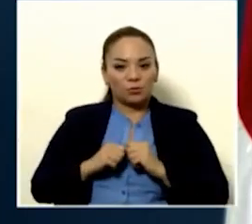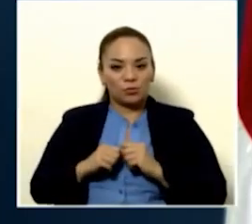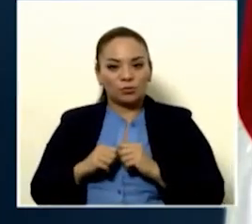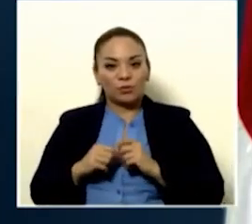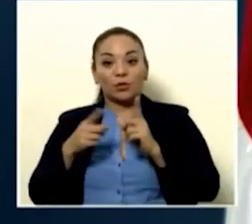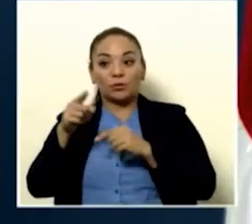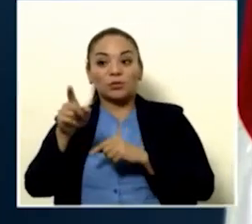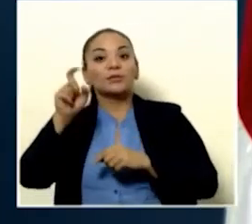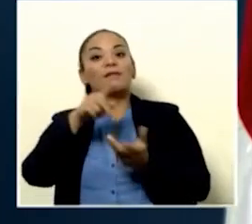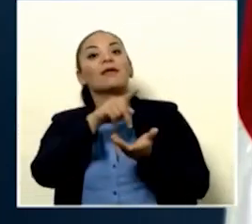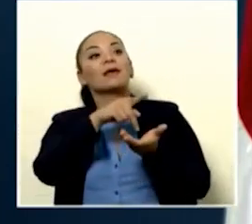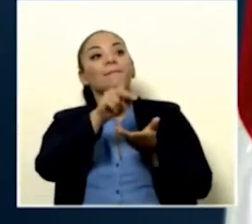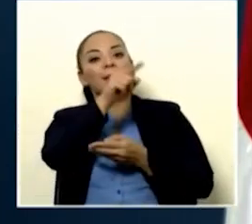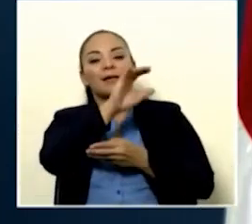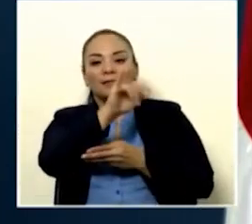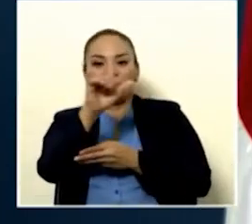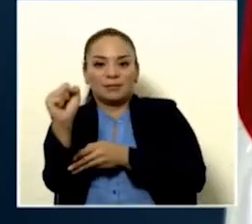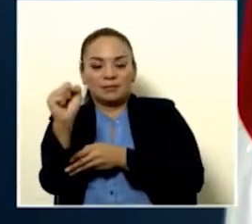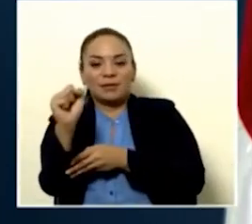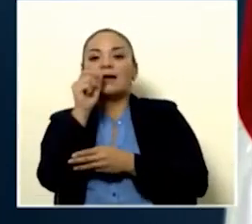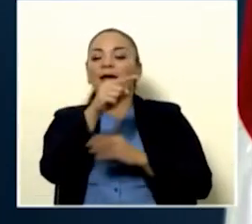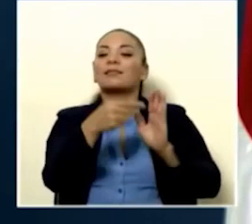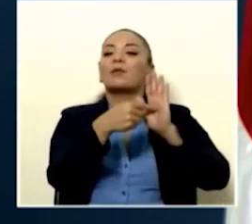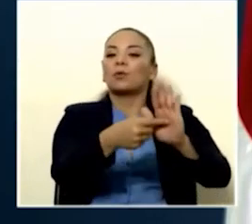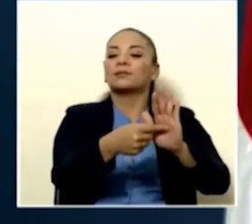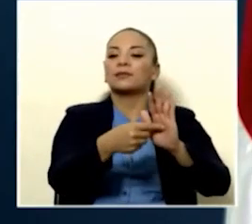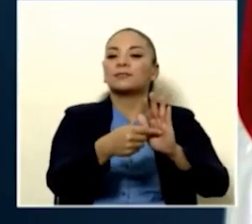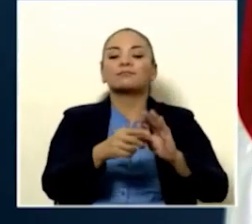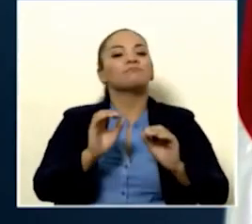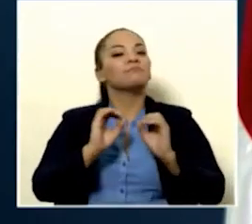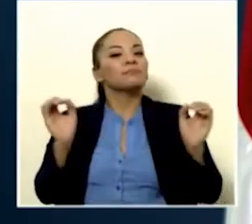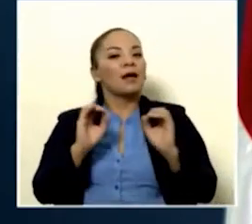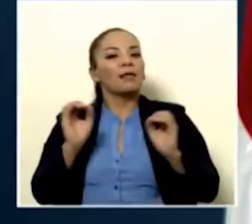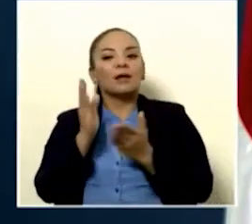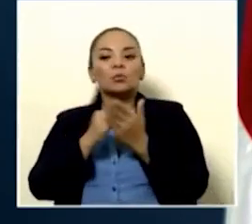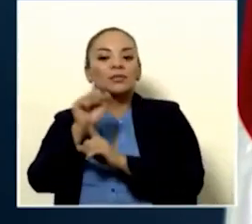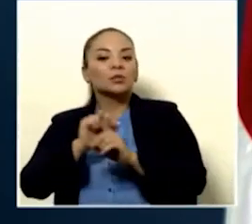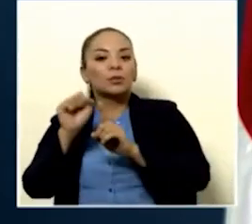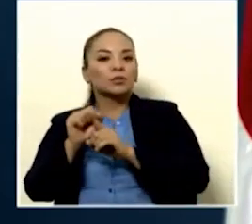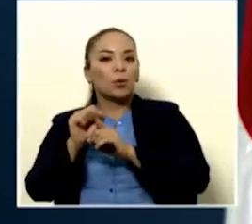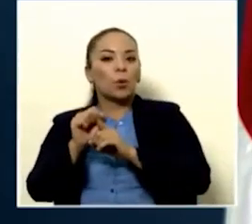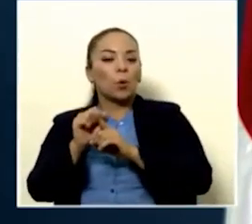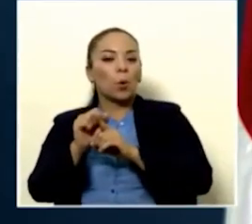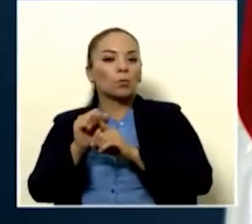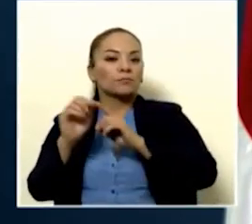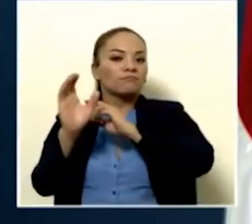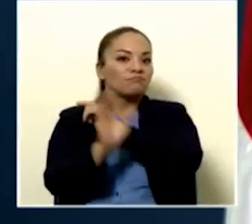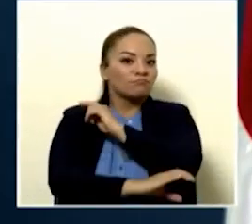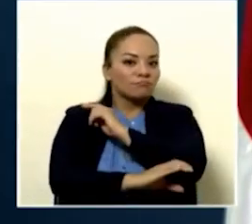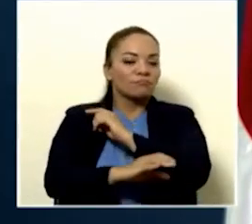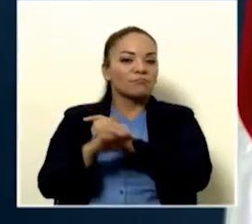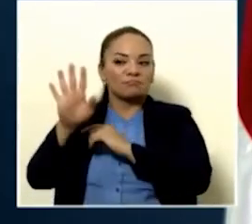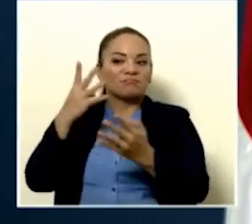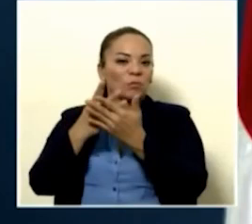inscriben en la caja y demuestran que no tienen antecedentes penales en su país.